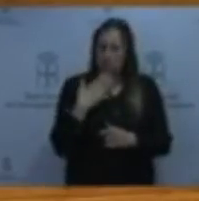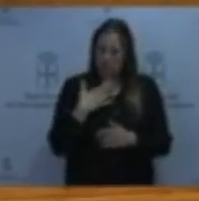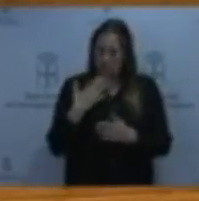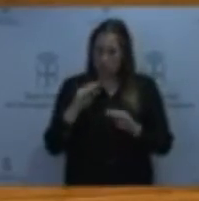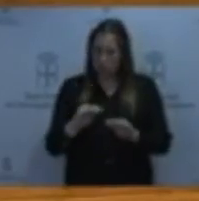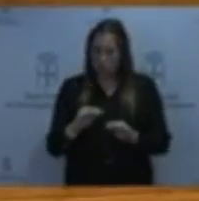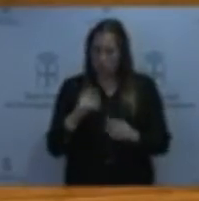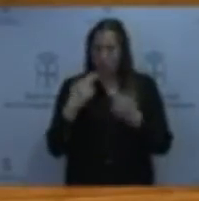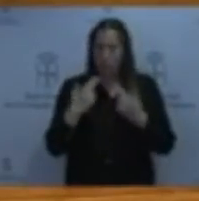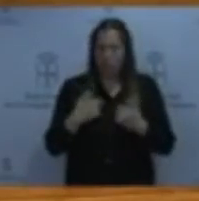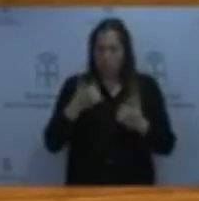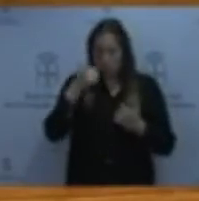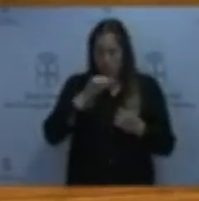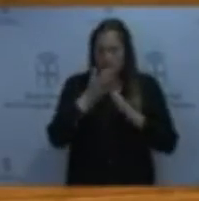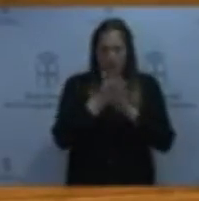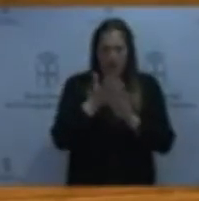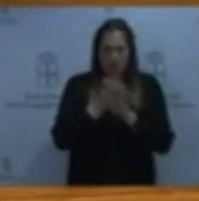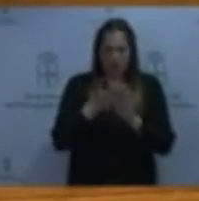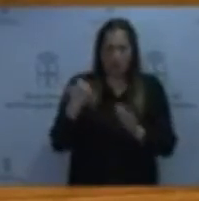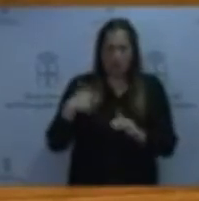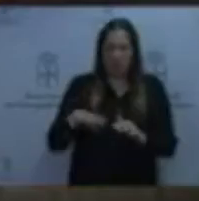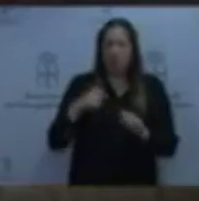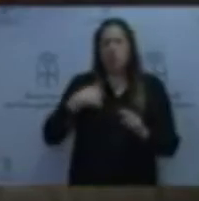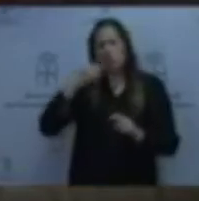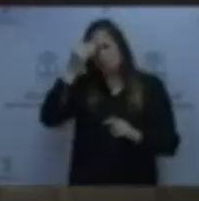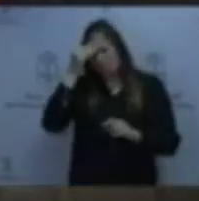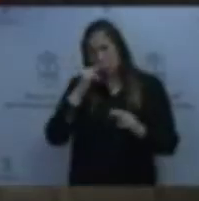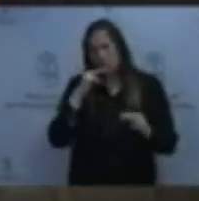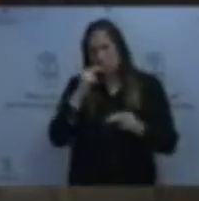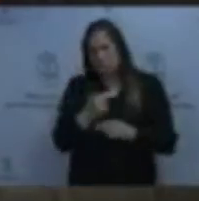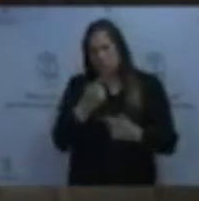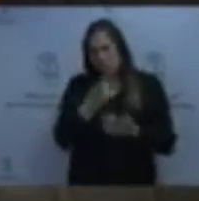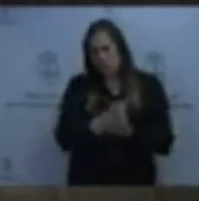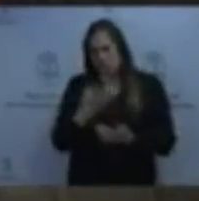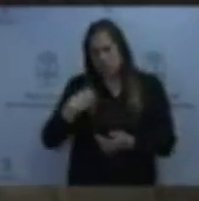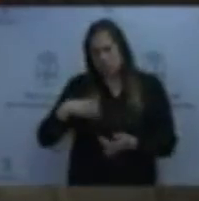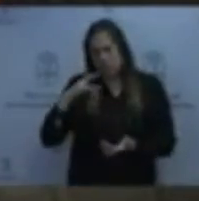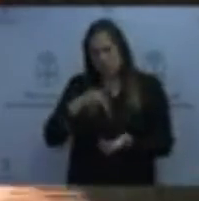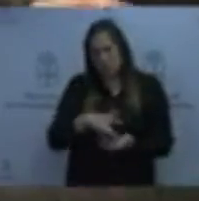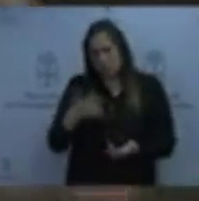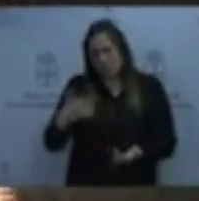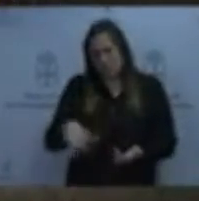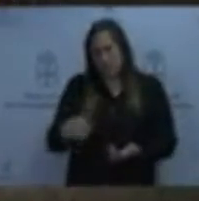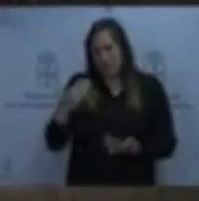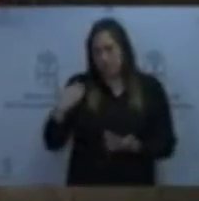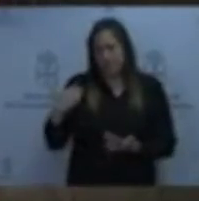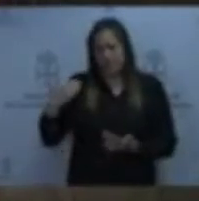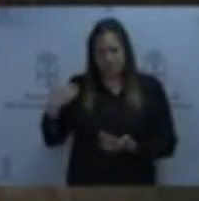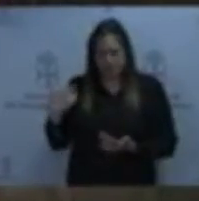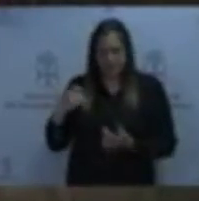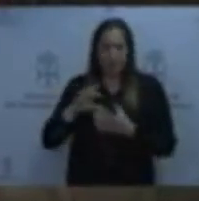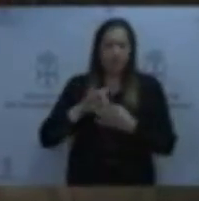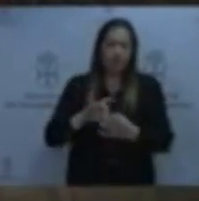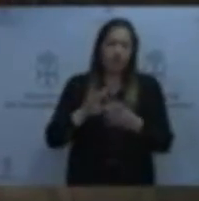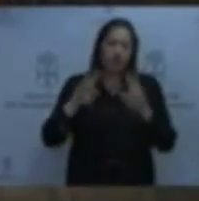hemos hablado anteriormente de esta pregunta y creo que voy a contestar lo mismo que le comenté en algunas ocasiones anteriores y con respecto a este tema